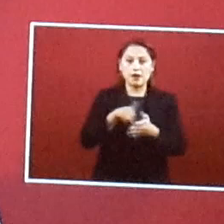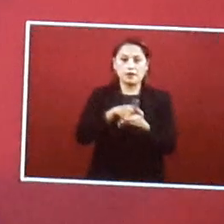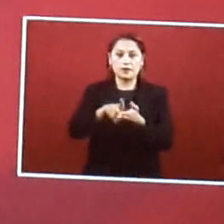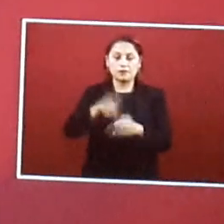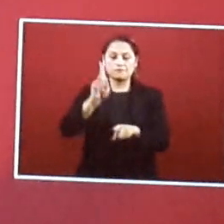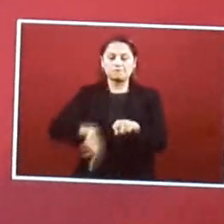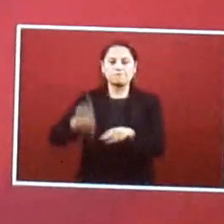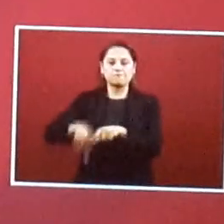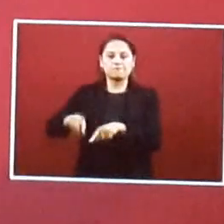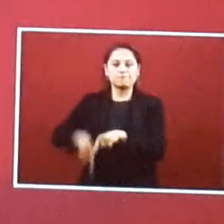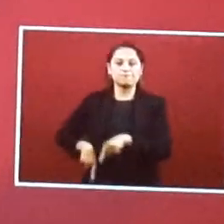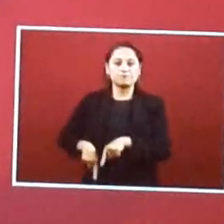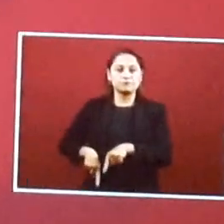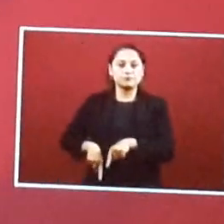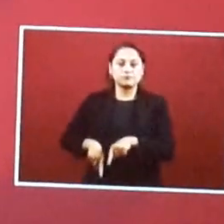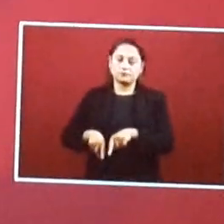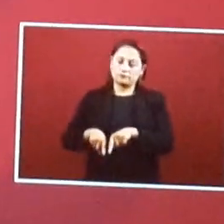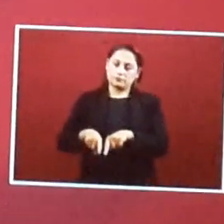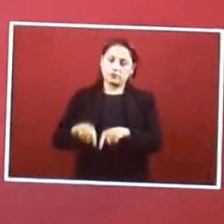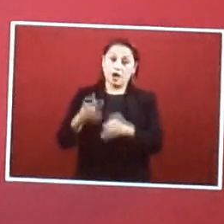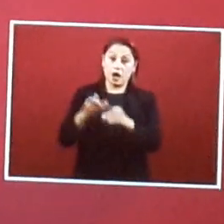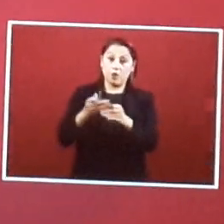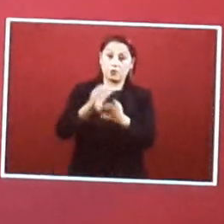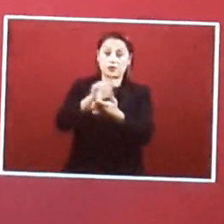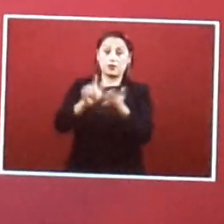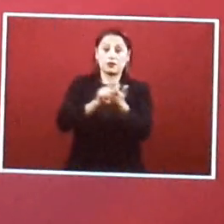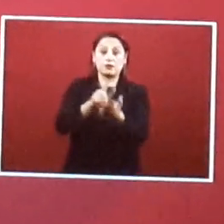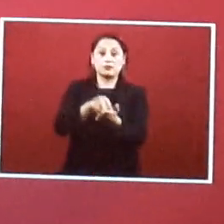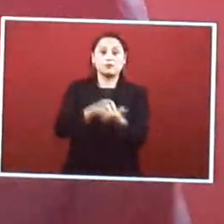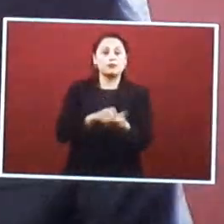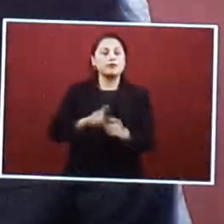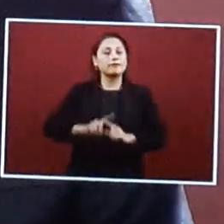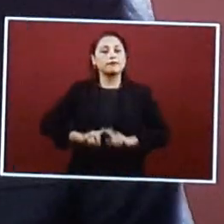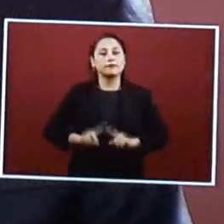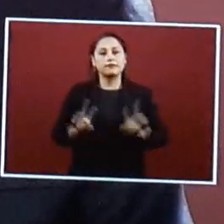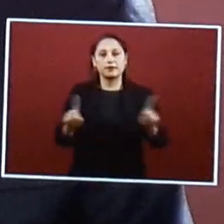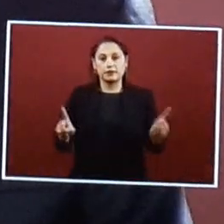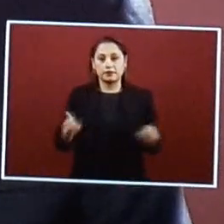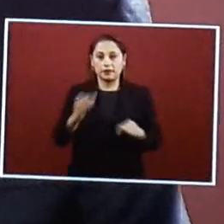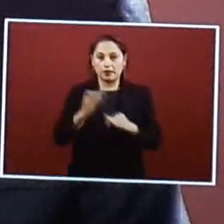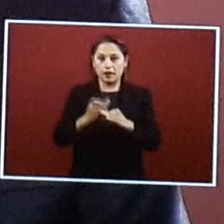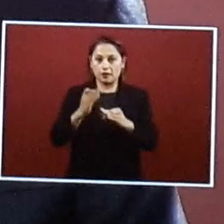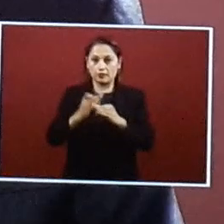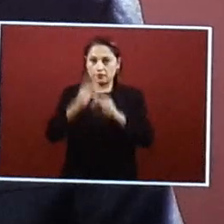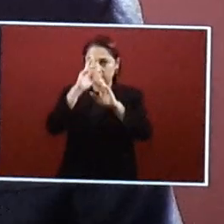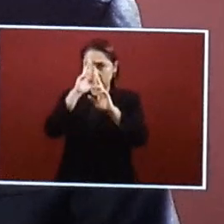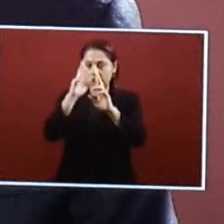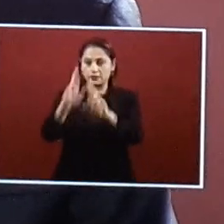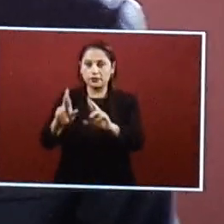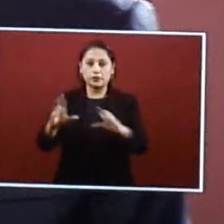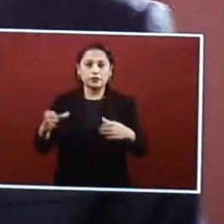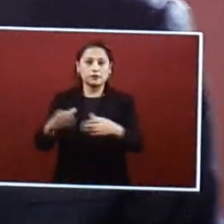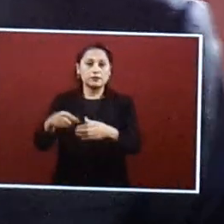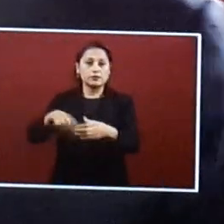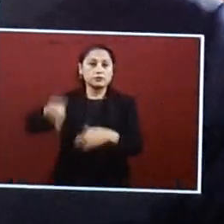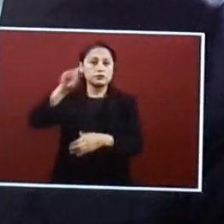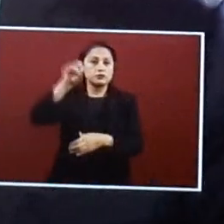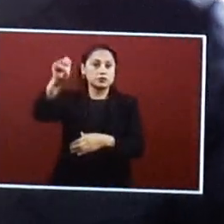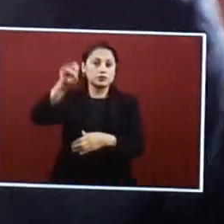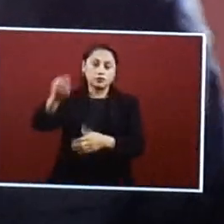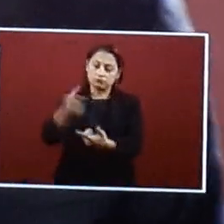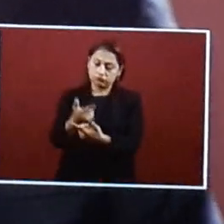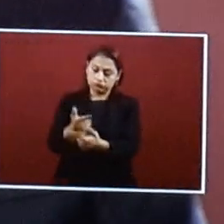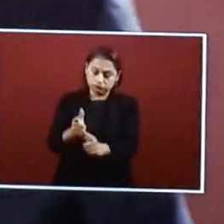distinto. Ahora se garantiza la libertad sindical, tiene que haber democracia